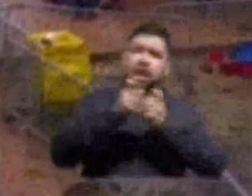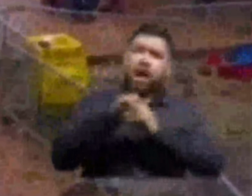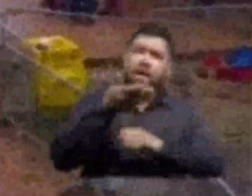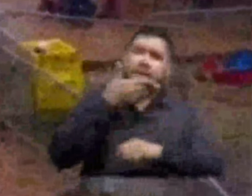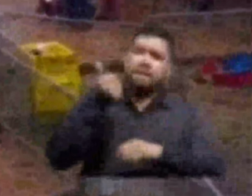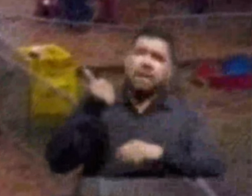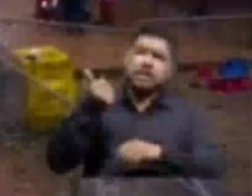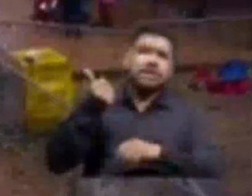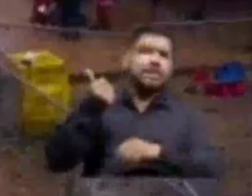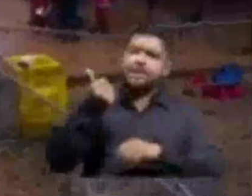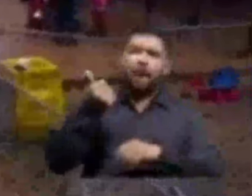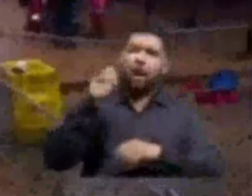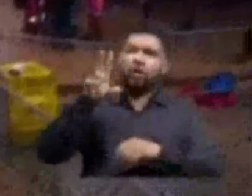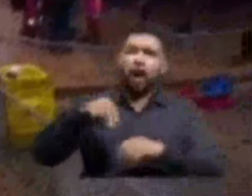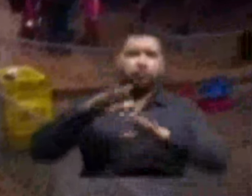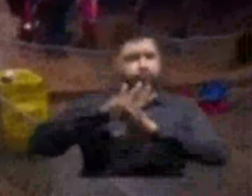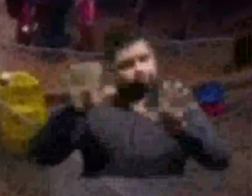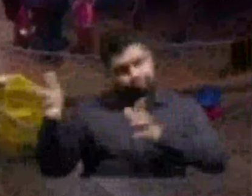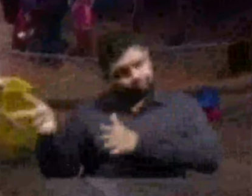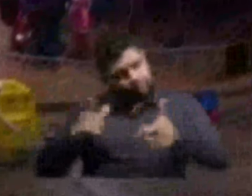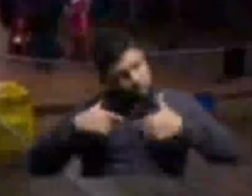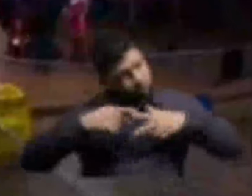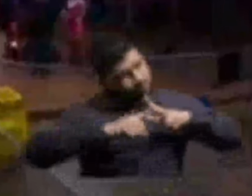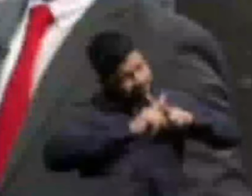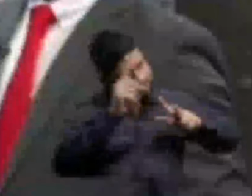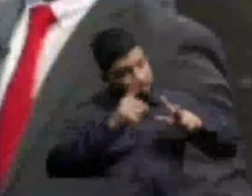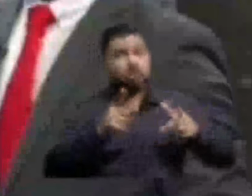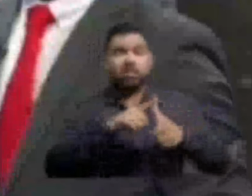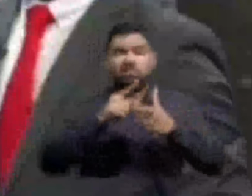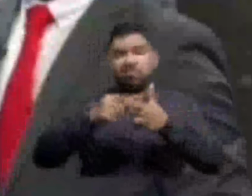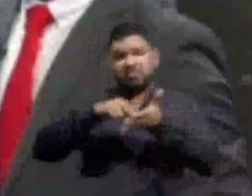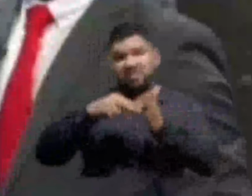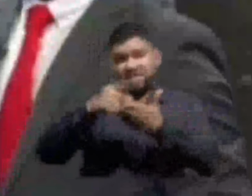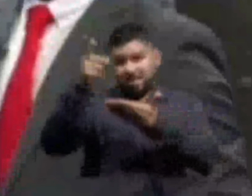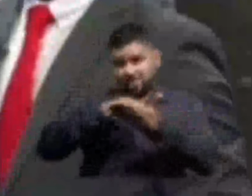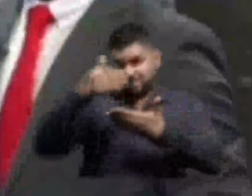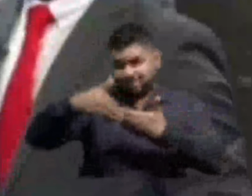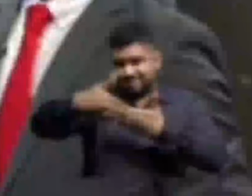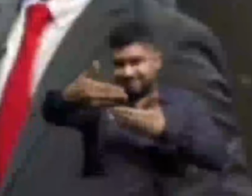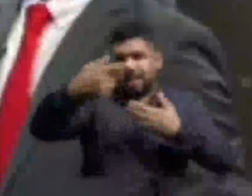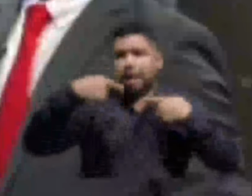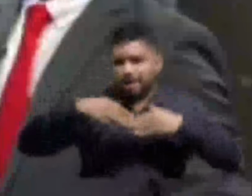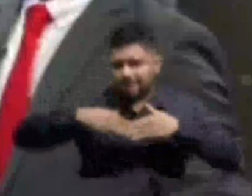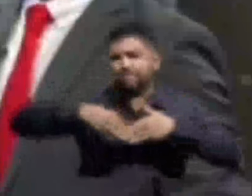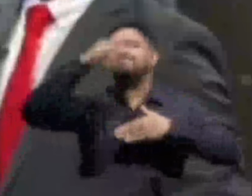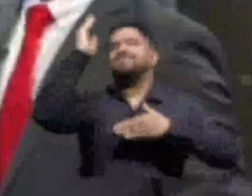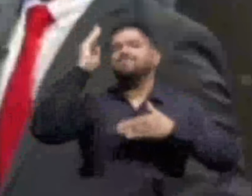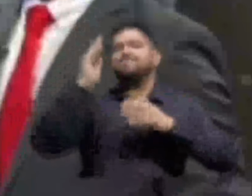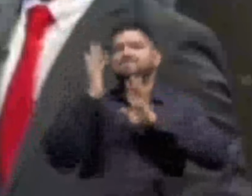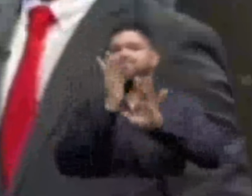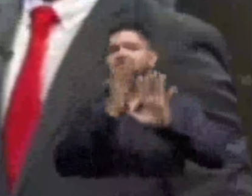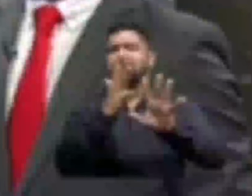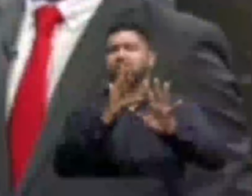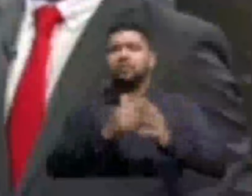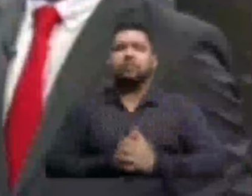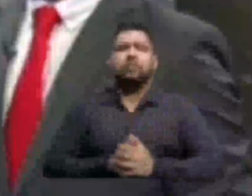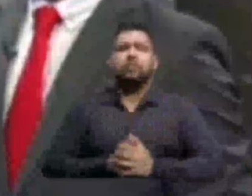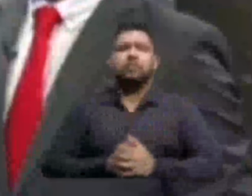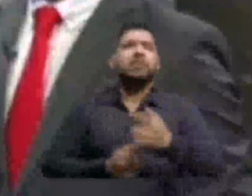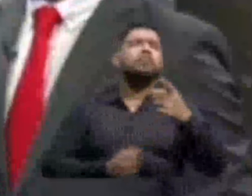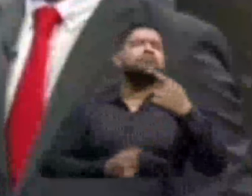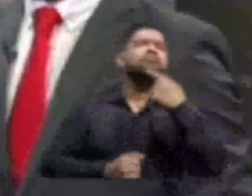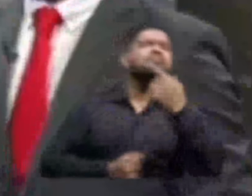incidir directamente en el movimiento migratorio en los siguientes meses un mensaje puntual a la población a los migrantes para que se den